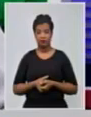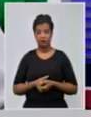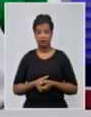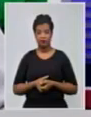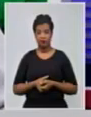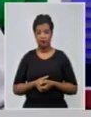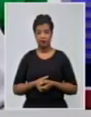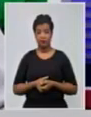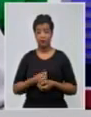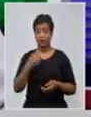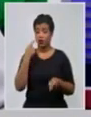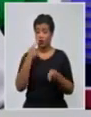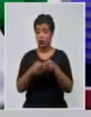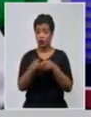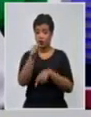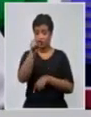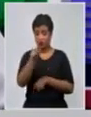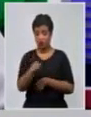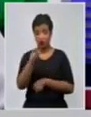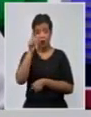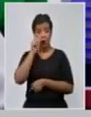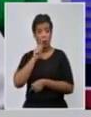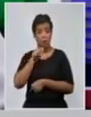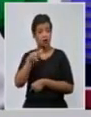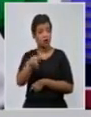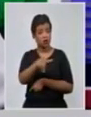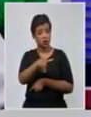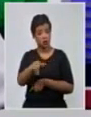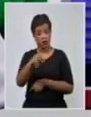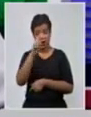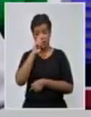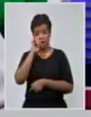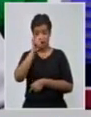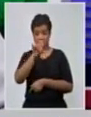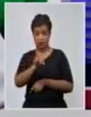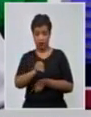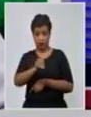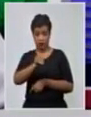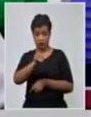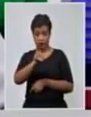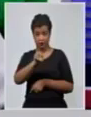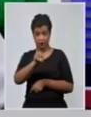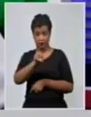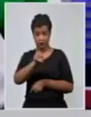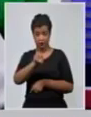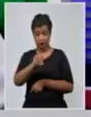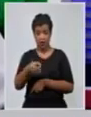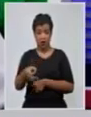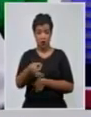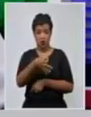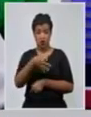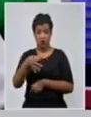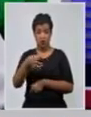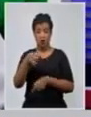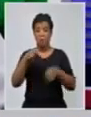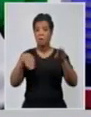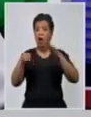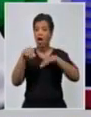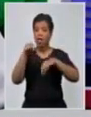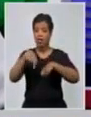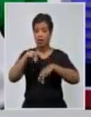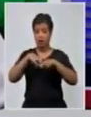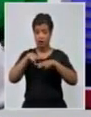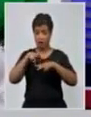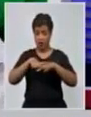El otro paciente masculino también, de 60 años de edad, del municipio Playa, aquí en La